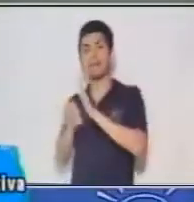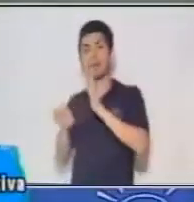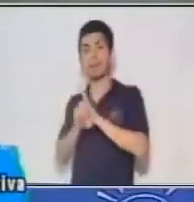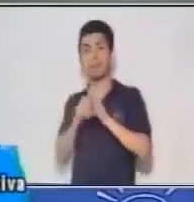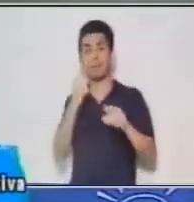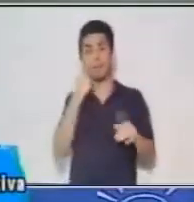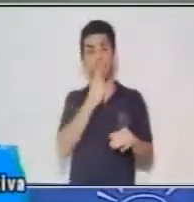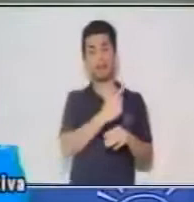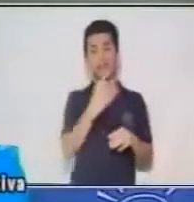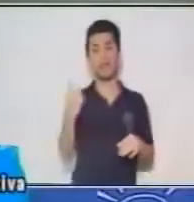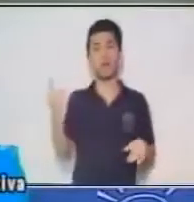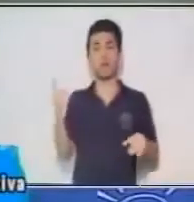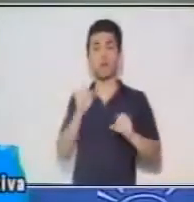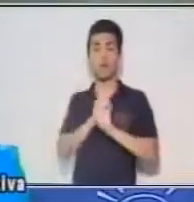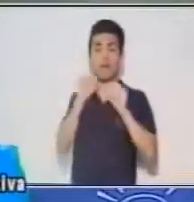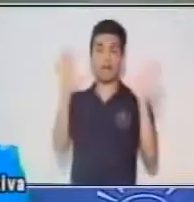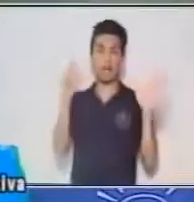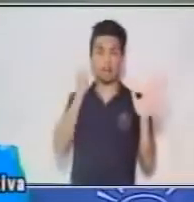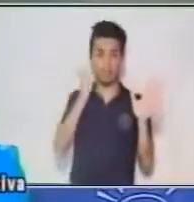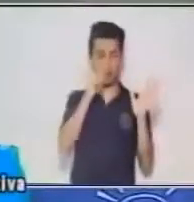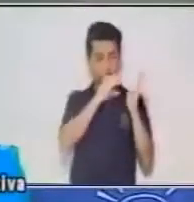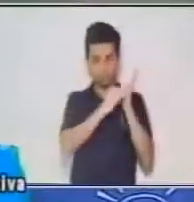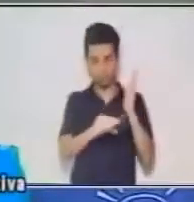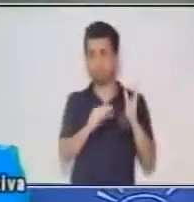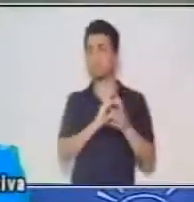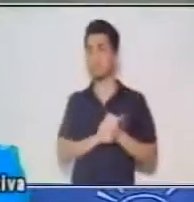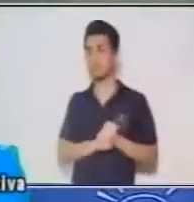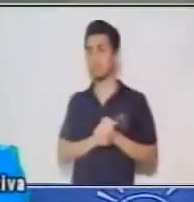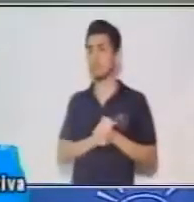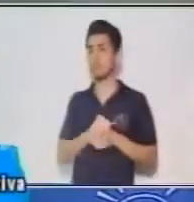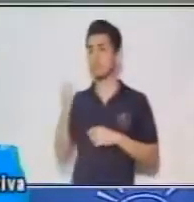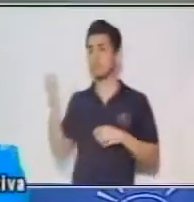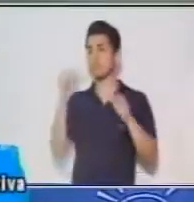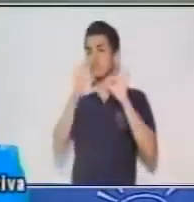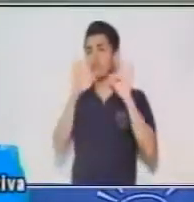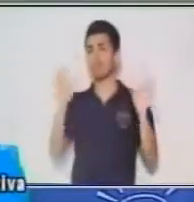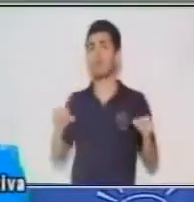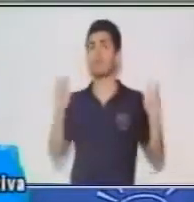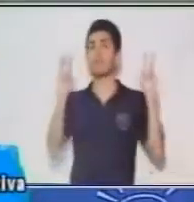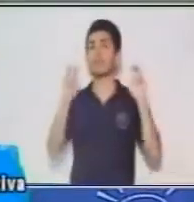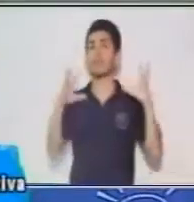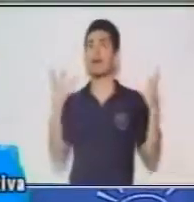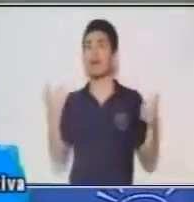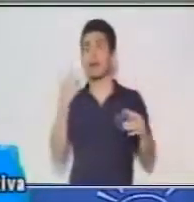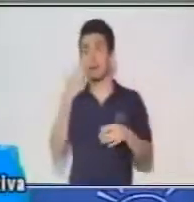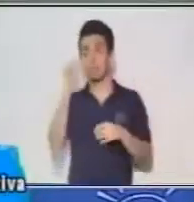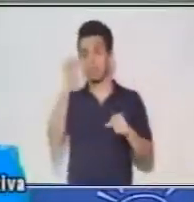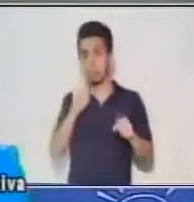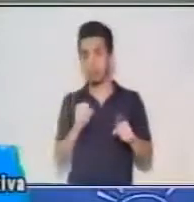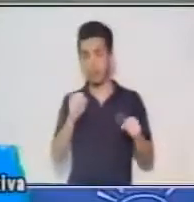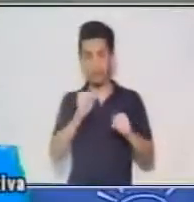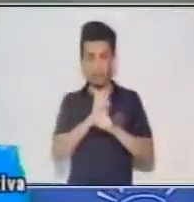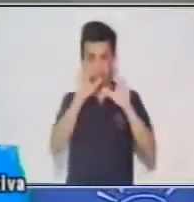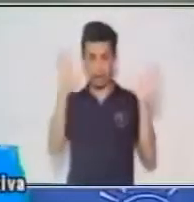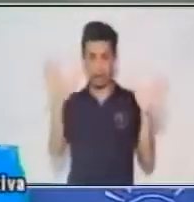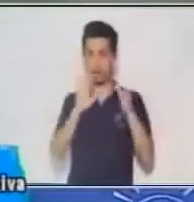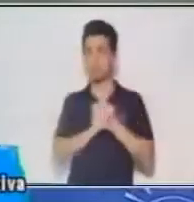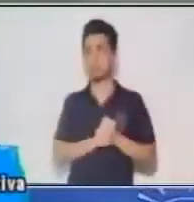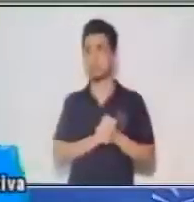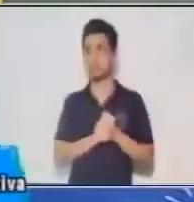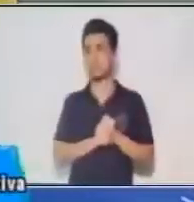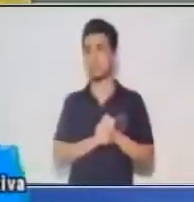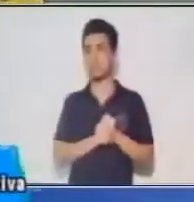de estos tres textos. Y de esta manera el tema te pueda quedar un poquito más claro.